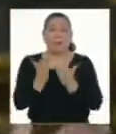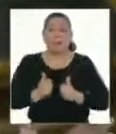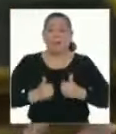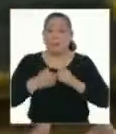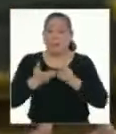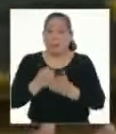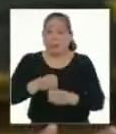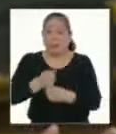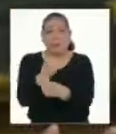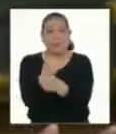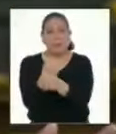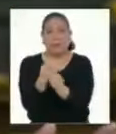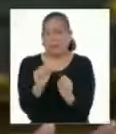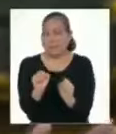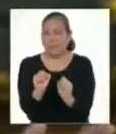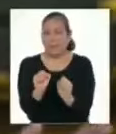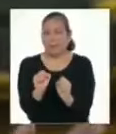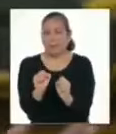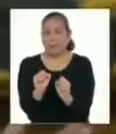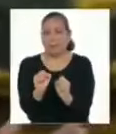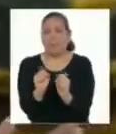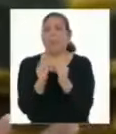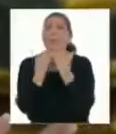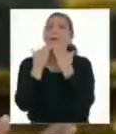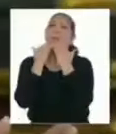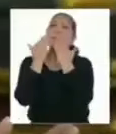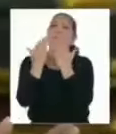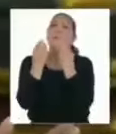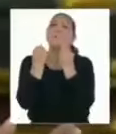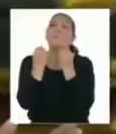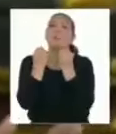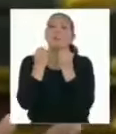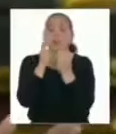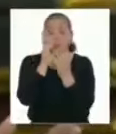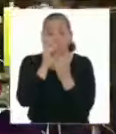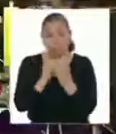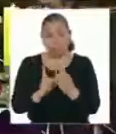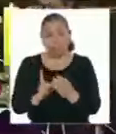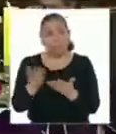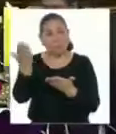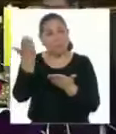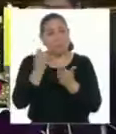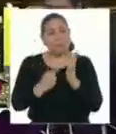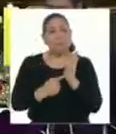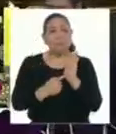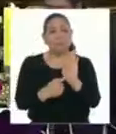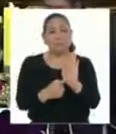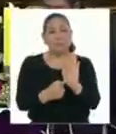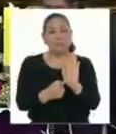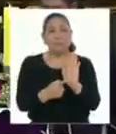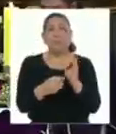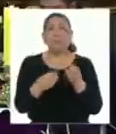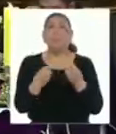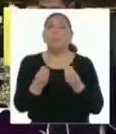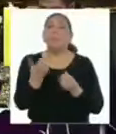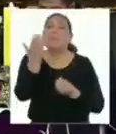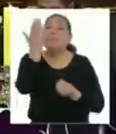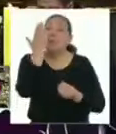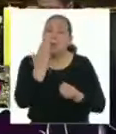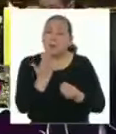de vida y el cáliz de salvación, y te damos gracias porque nos haces dignos de servirte en tu presencia.